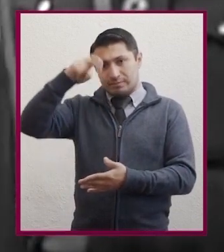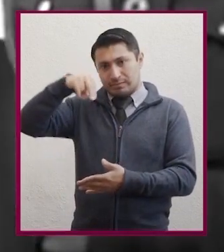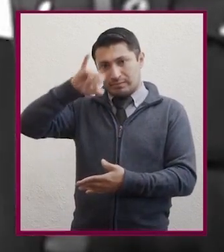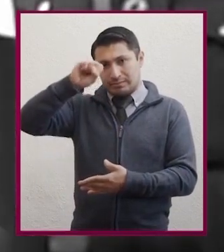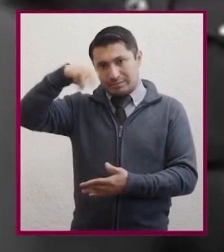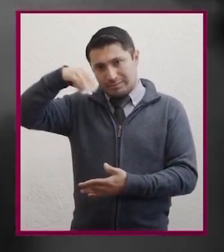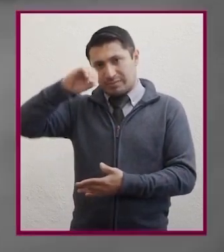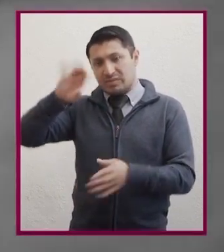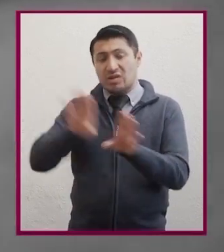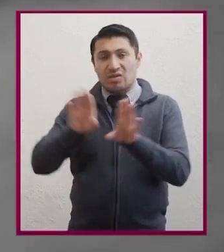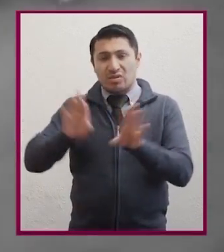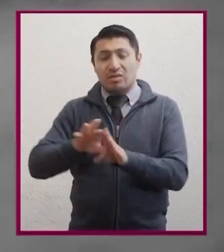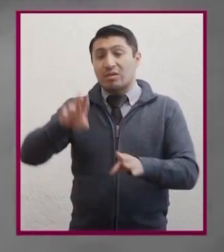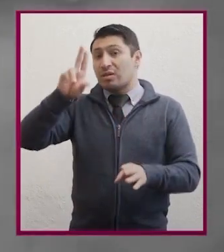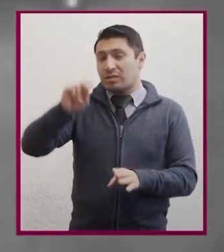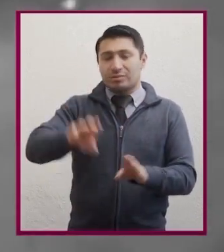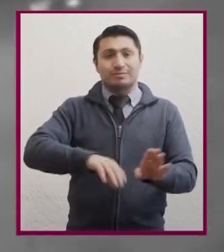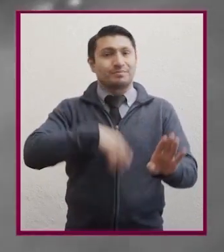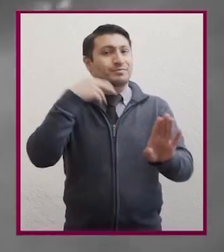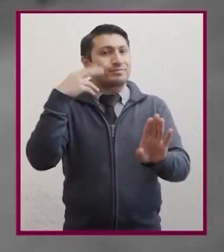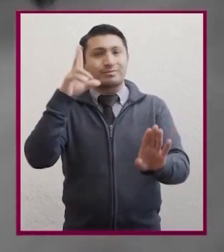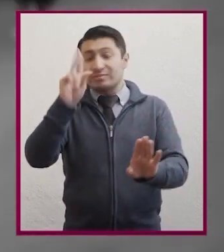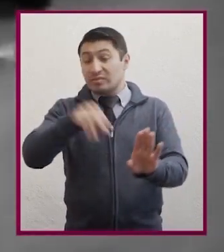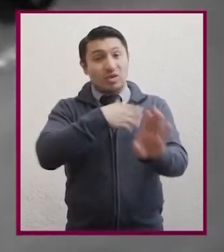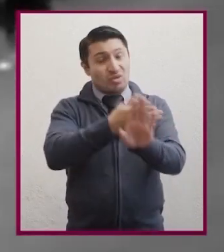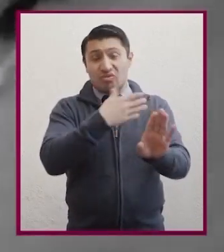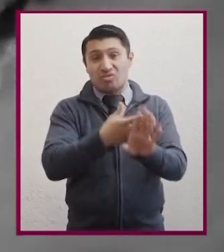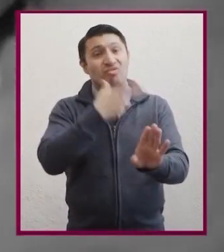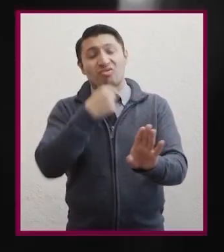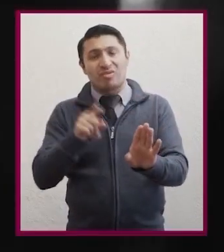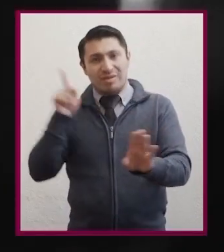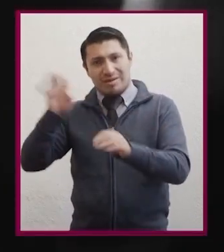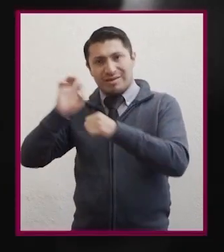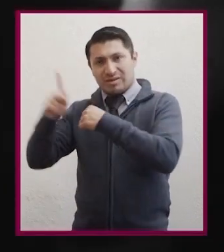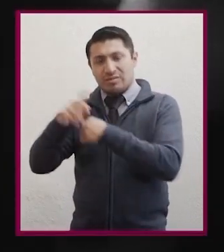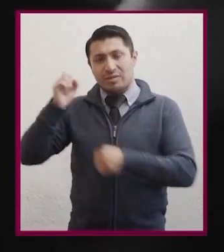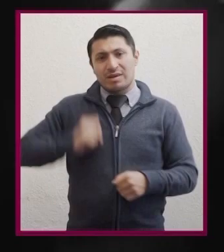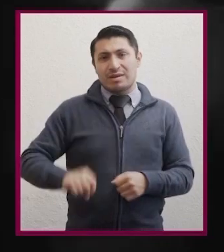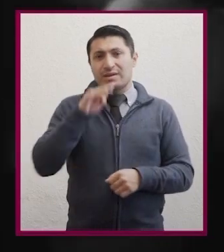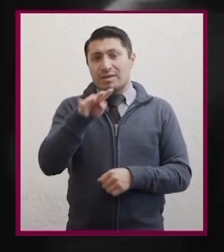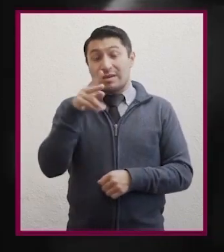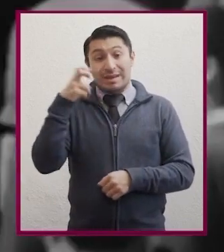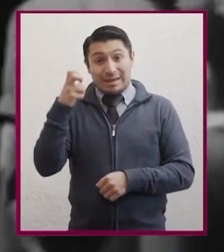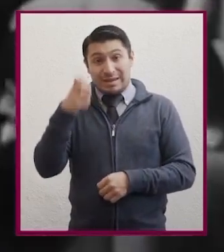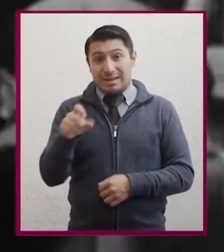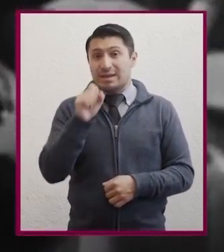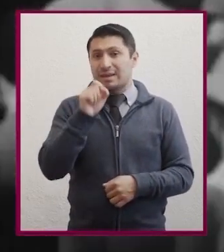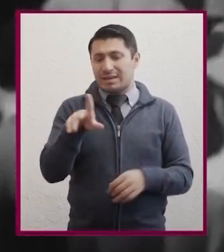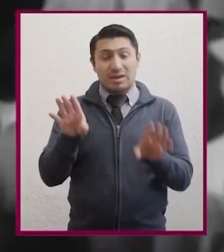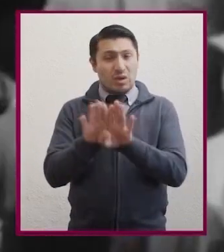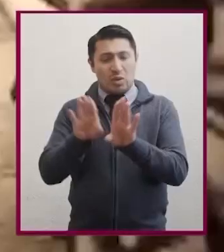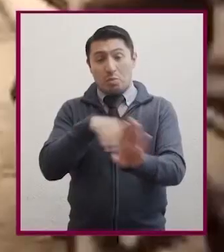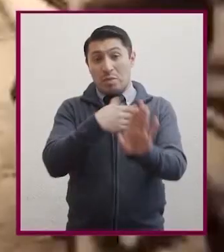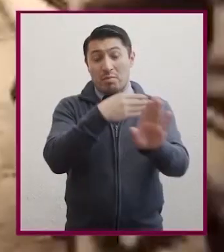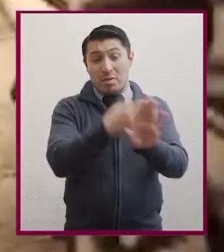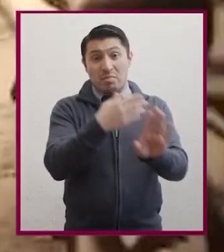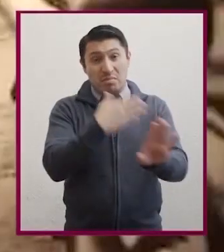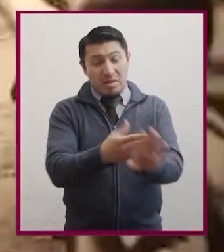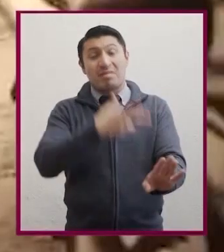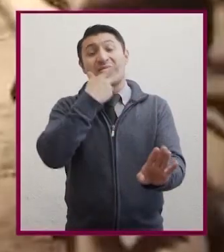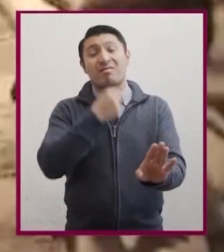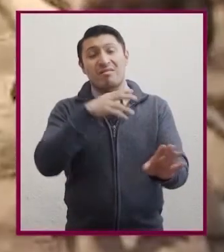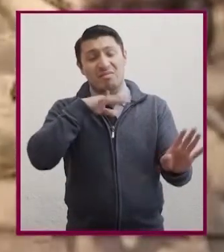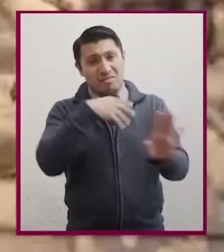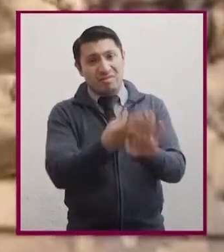respuesta al antisemitismo que se expandía por Europa durante el siglo XIX. Este antisemitismo tendría su